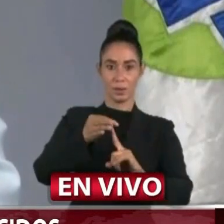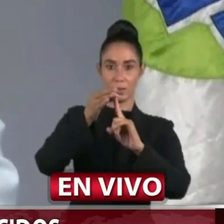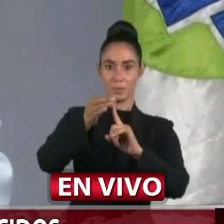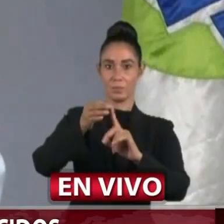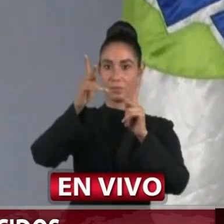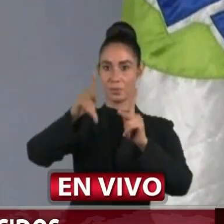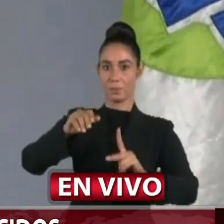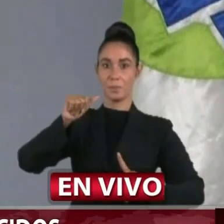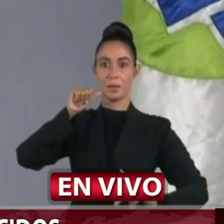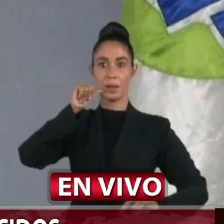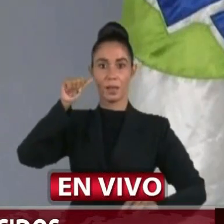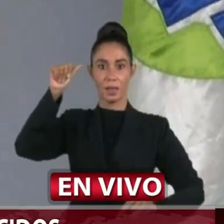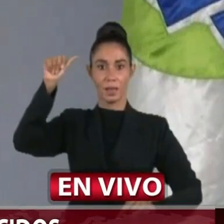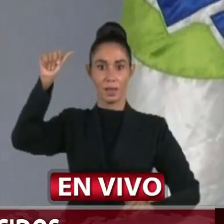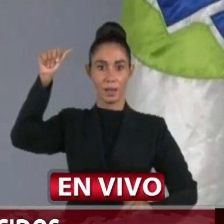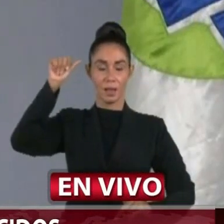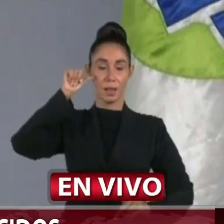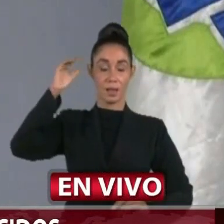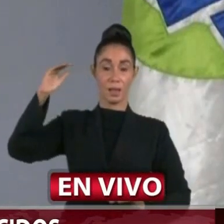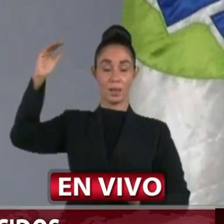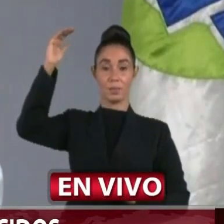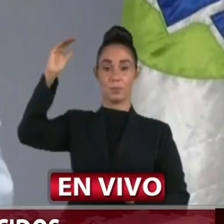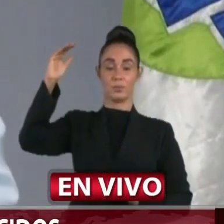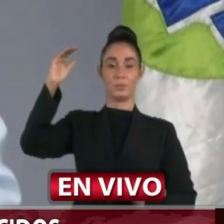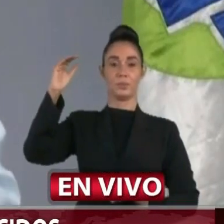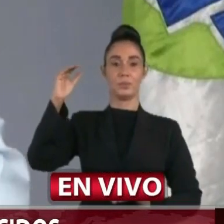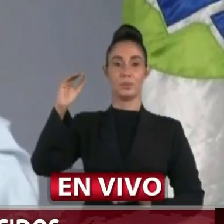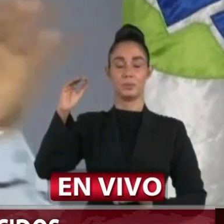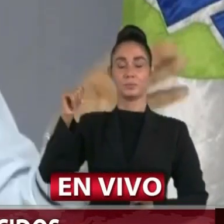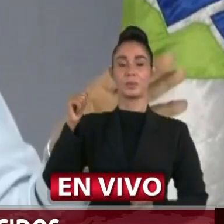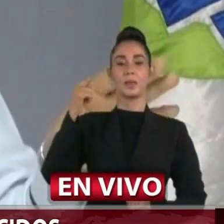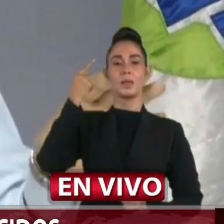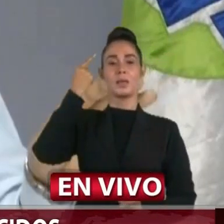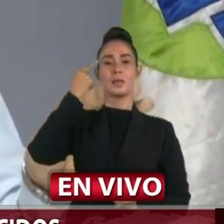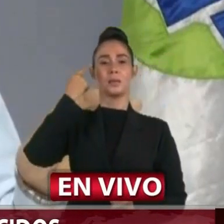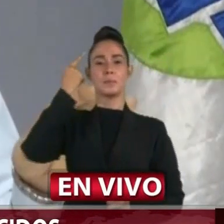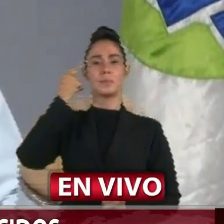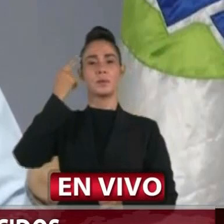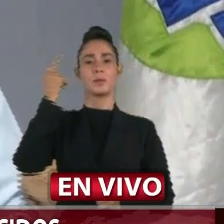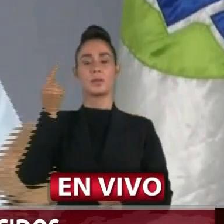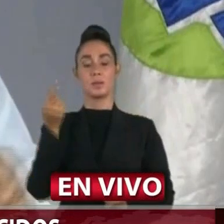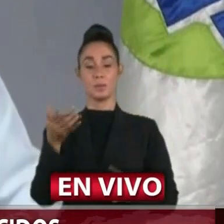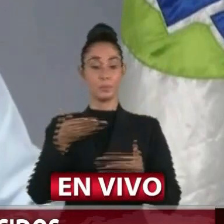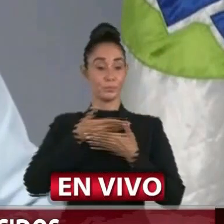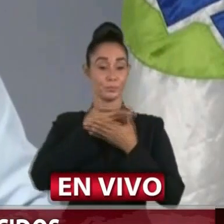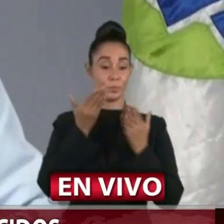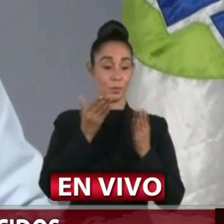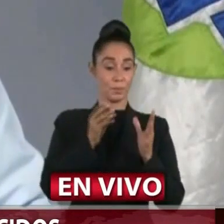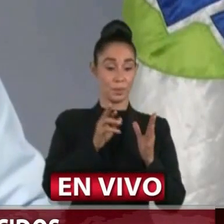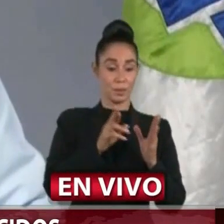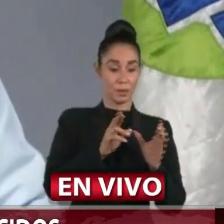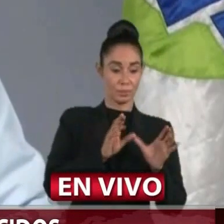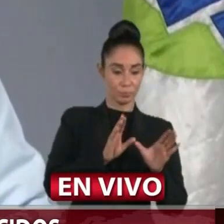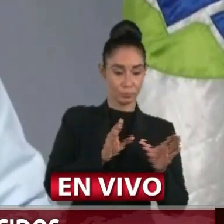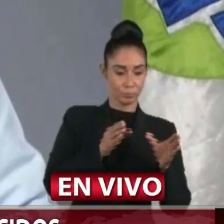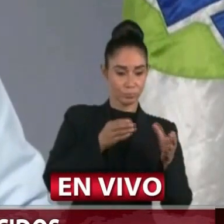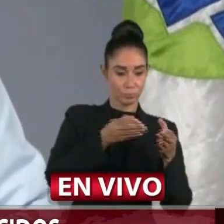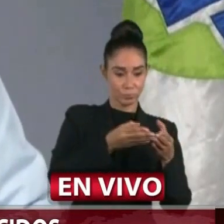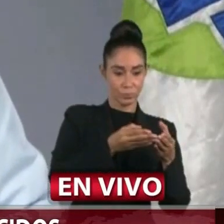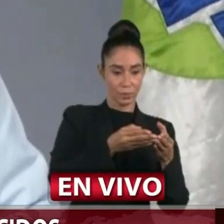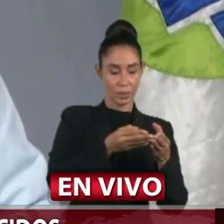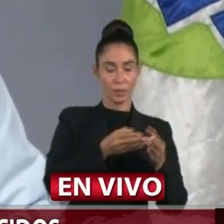en la versión clínica del manejo de la epidemia y no contábamos con las otras medidas que teníamos